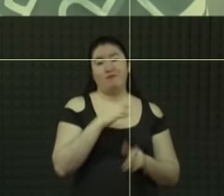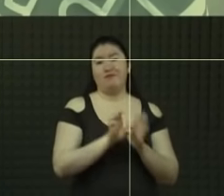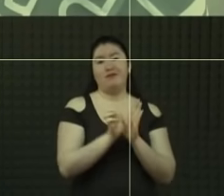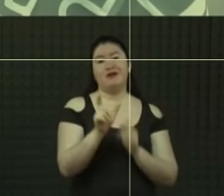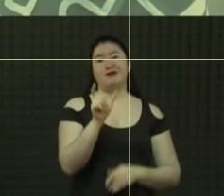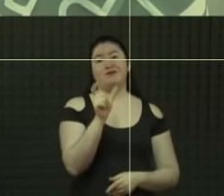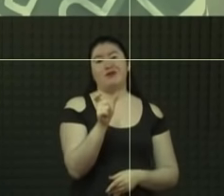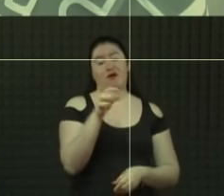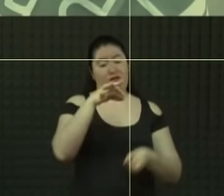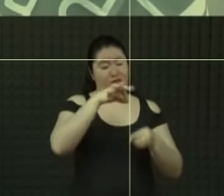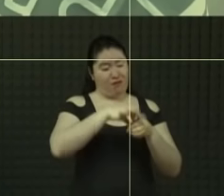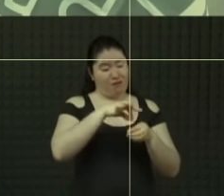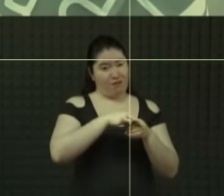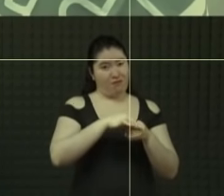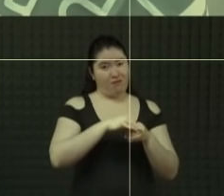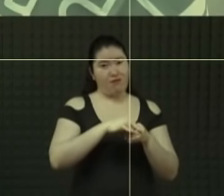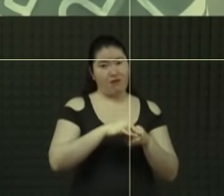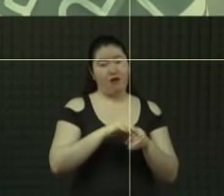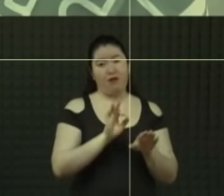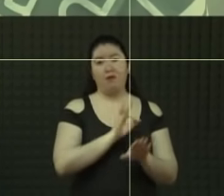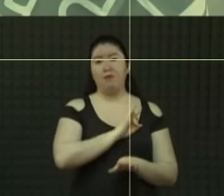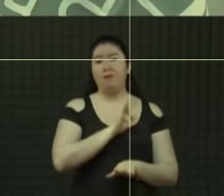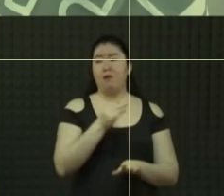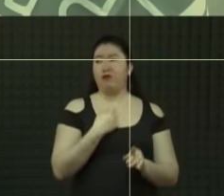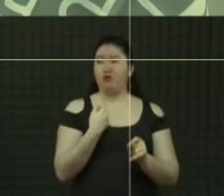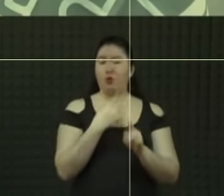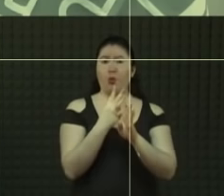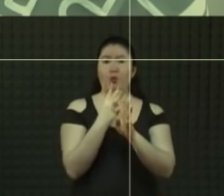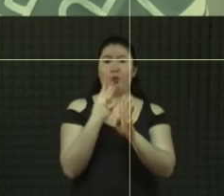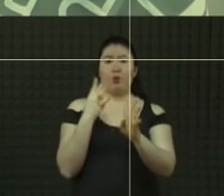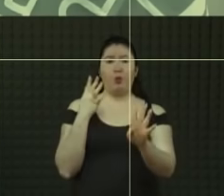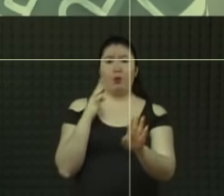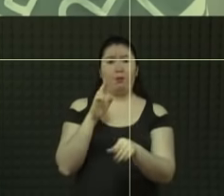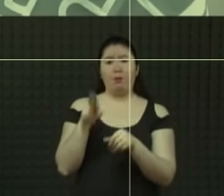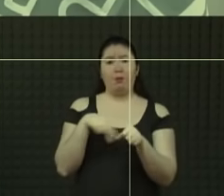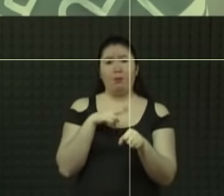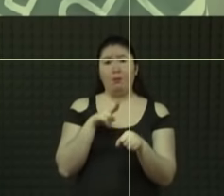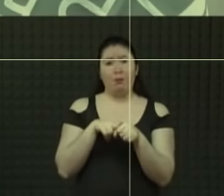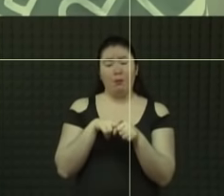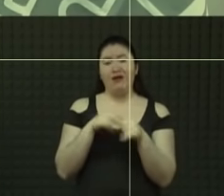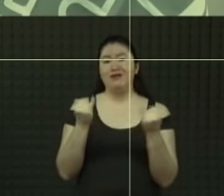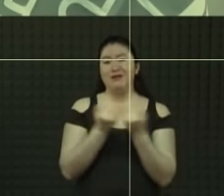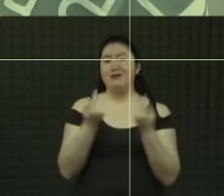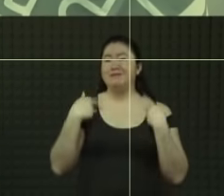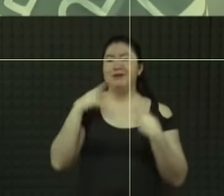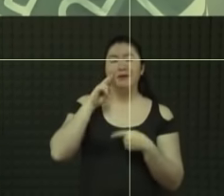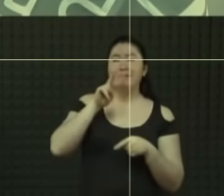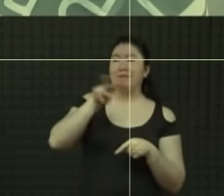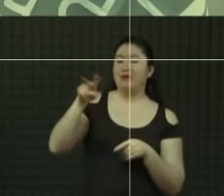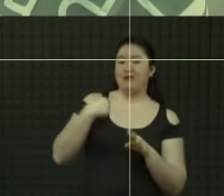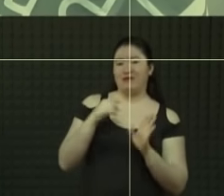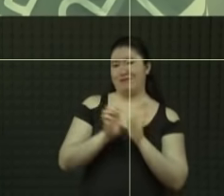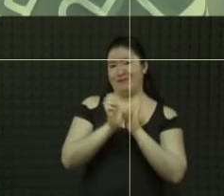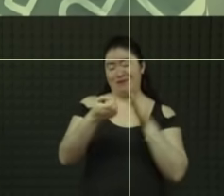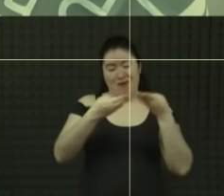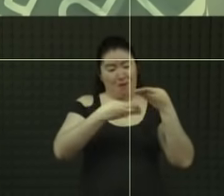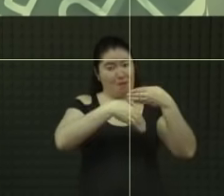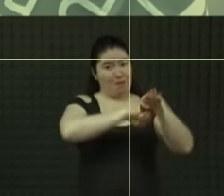o, bueno, ahora ya es digital la licencia, lo sabe mucha gente que me ha visto, para sacar dinero del banco me